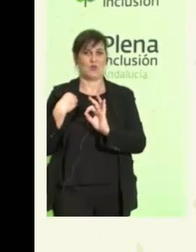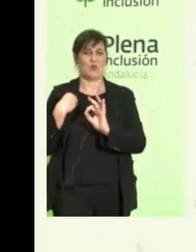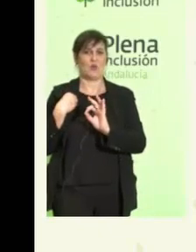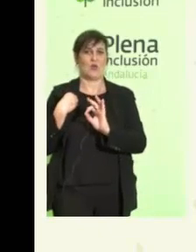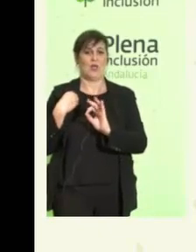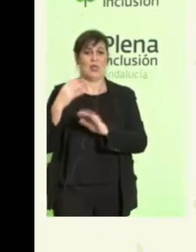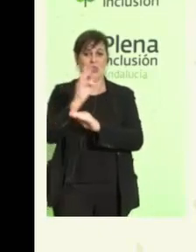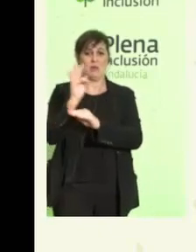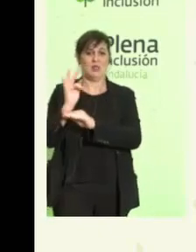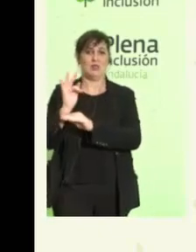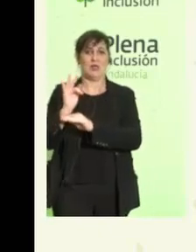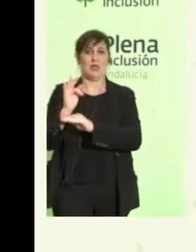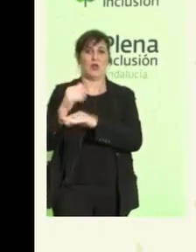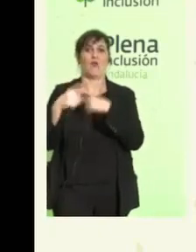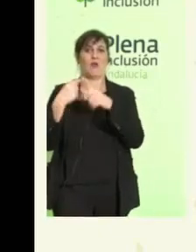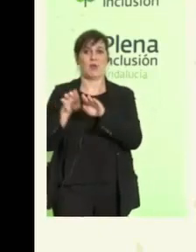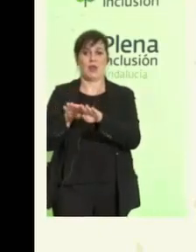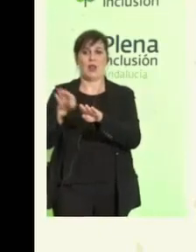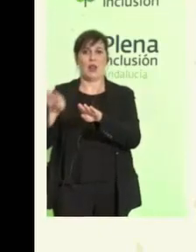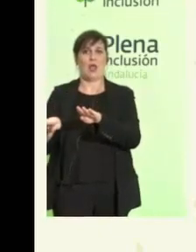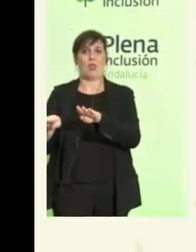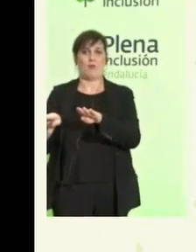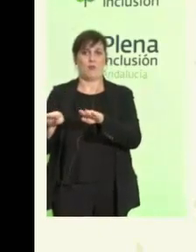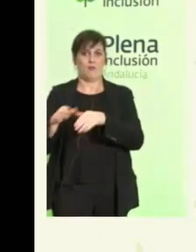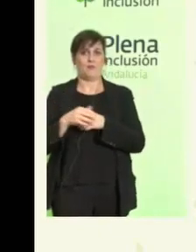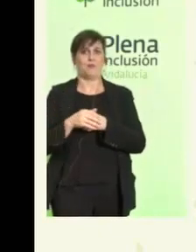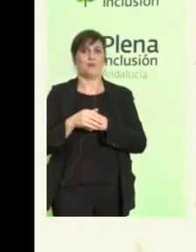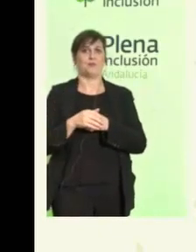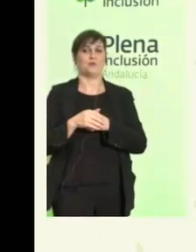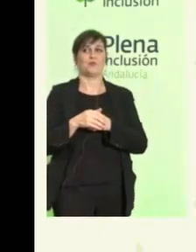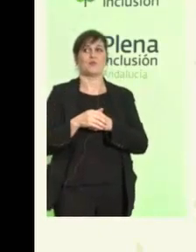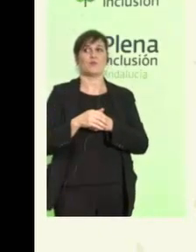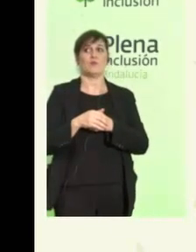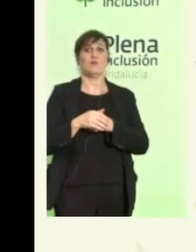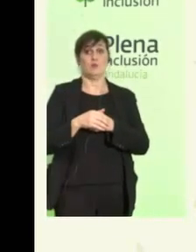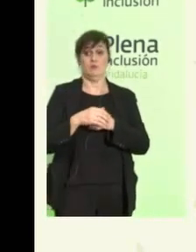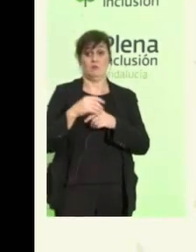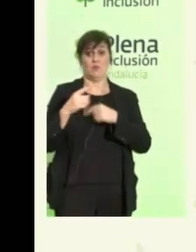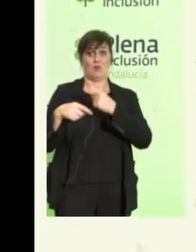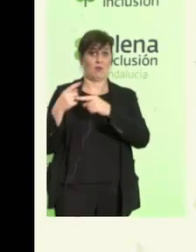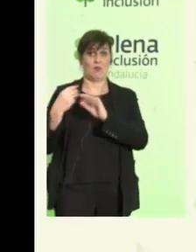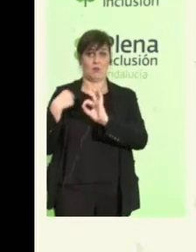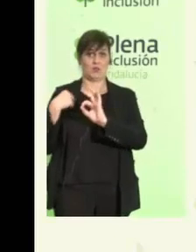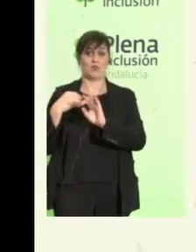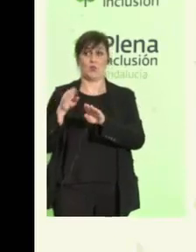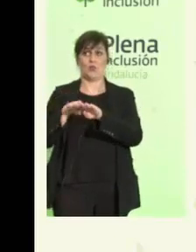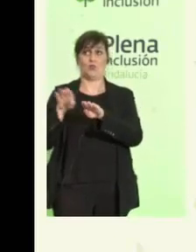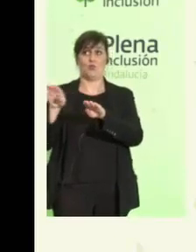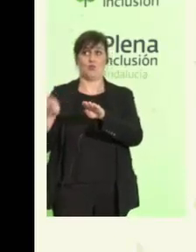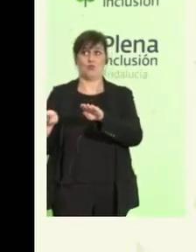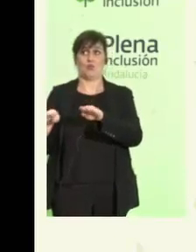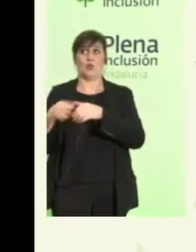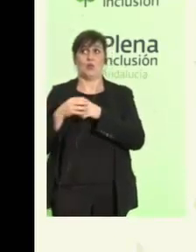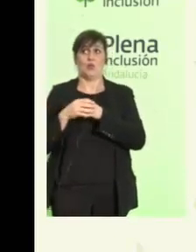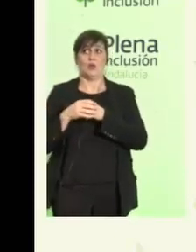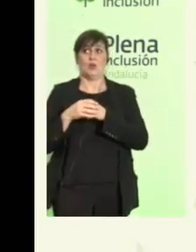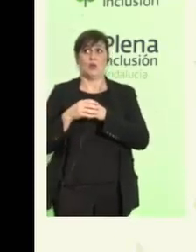el cementerio. Y luego conseguimos ir a la reunión de la familia y esto,